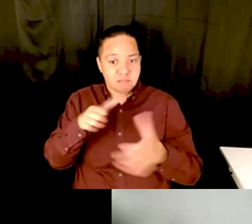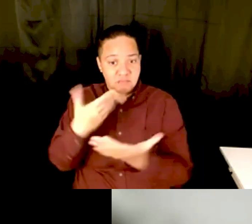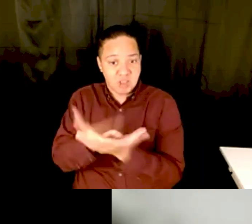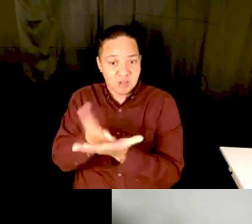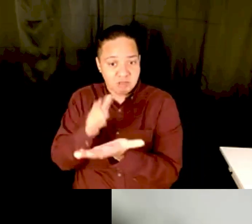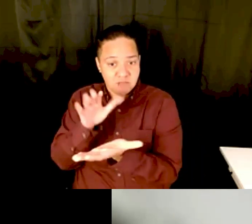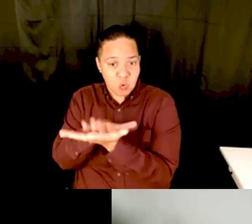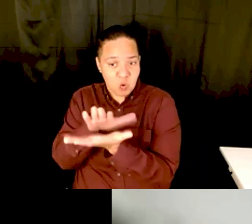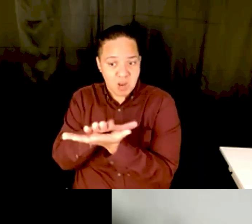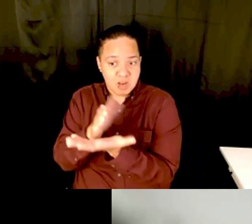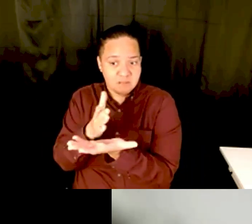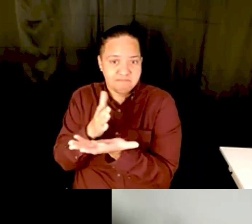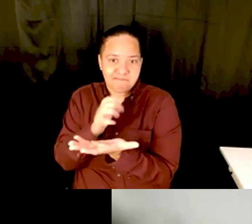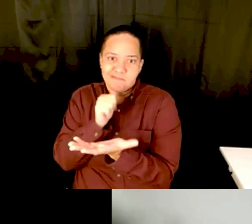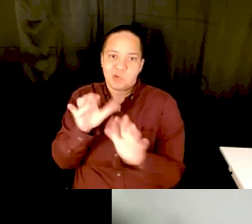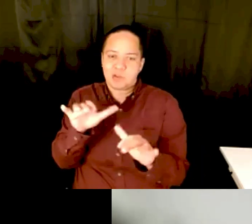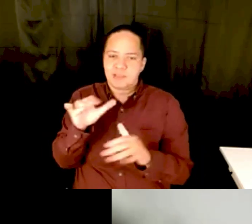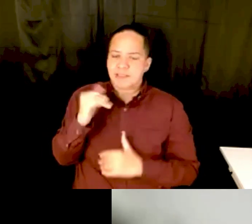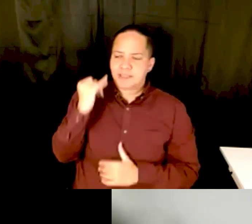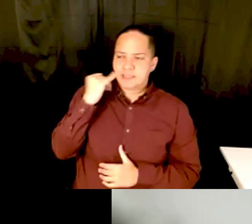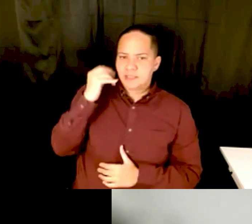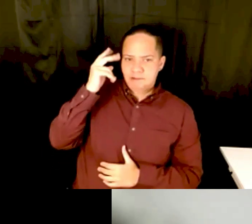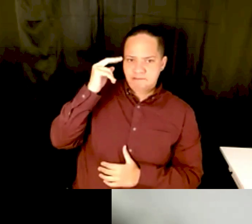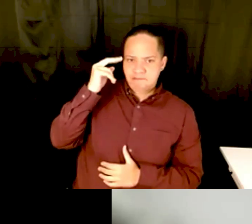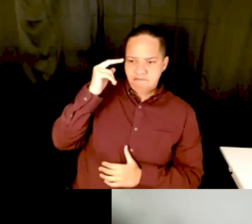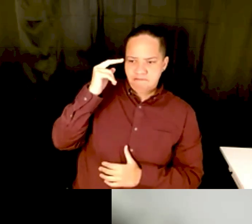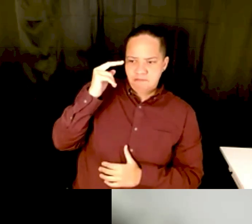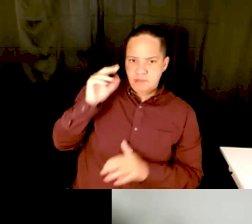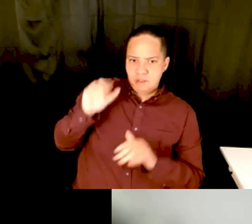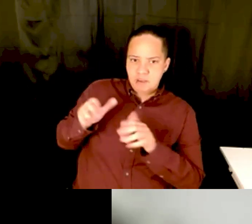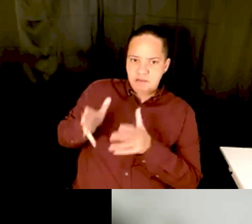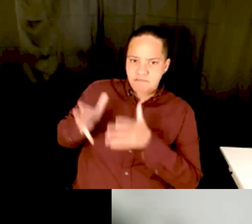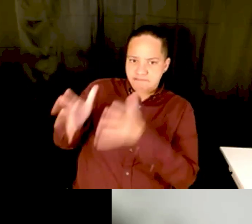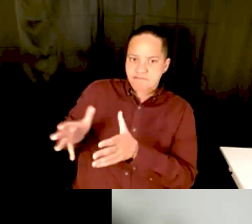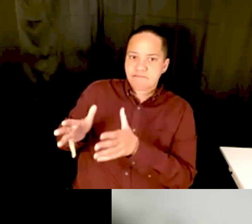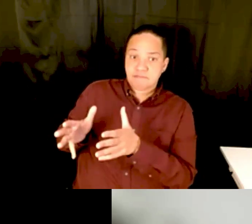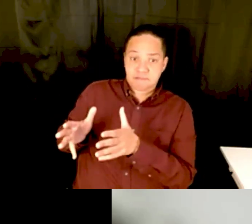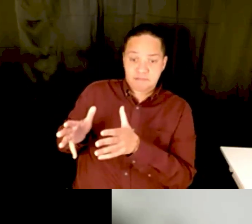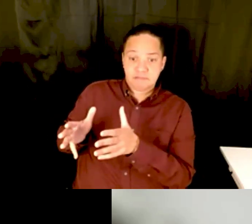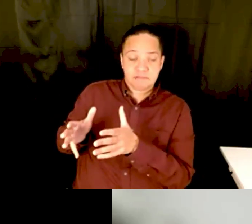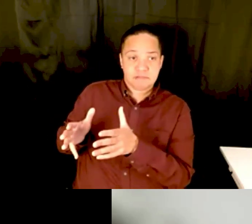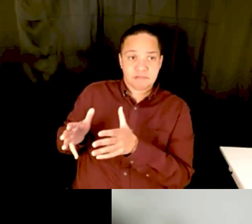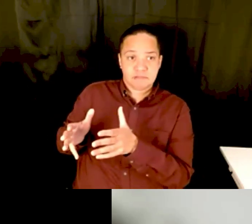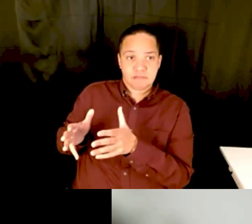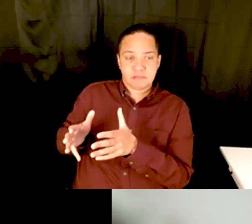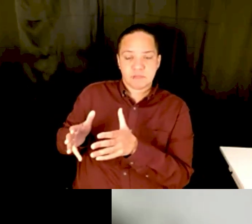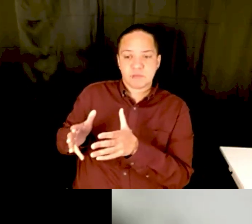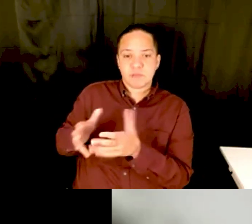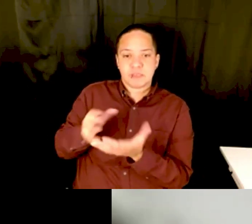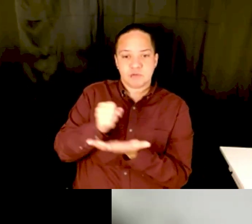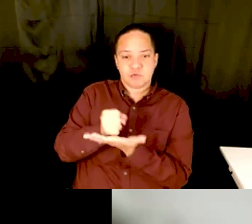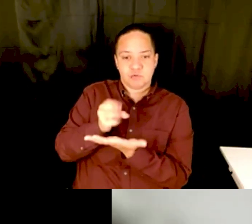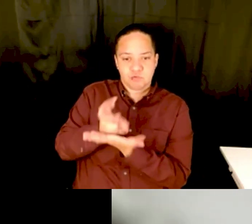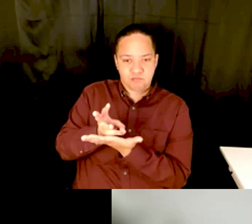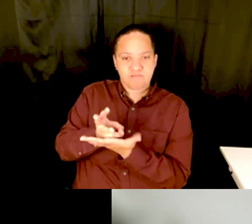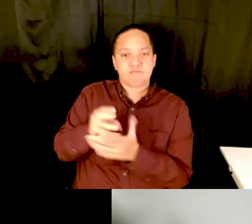Si hay una sospecha de negligencia, que eso pudiera considerarse una negligencia, pues el trabajador social debe